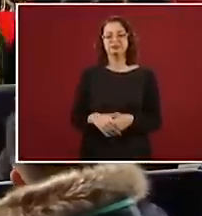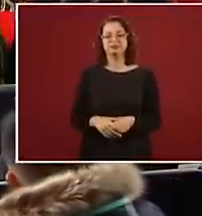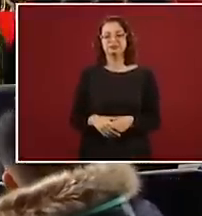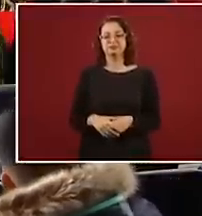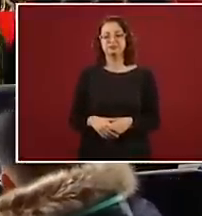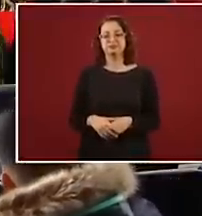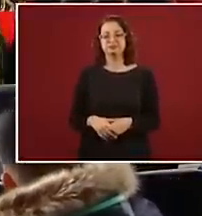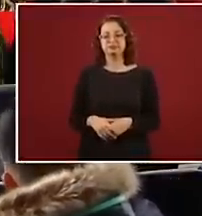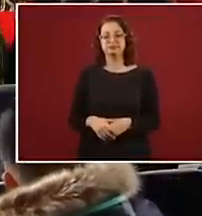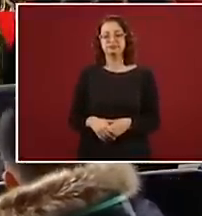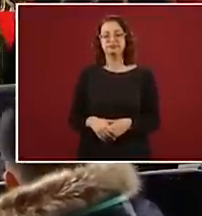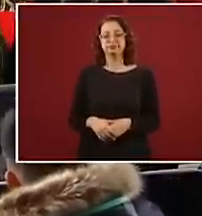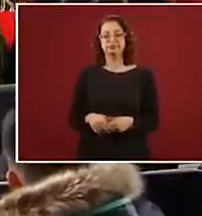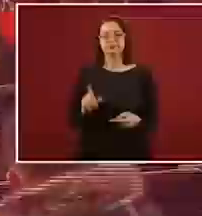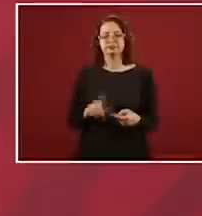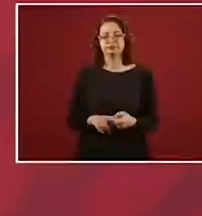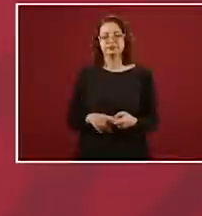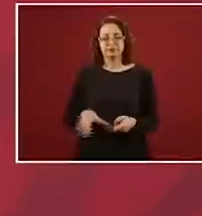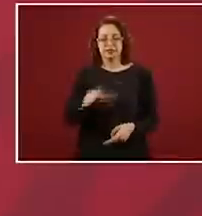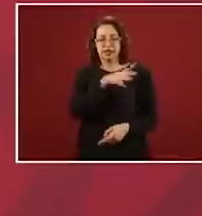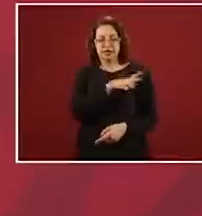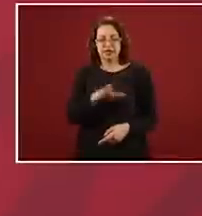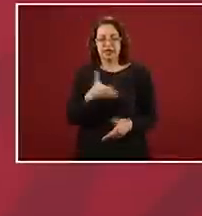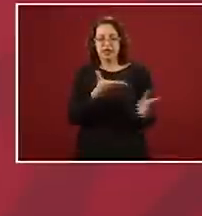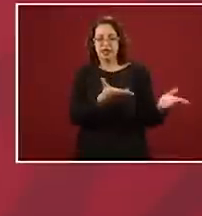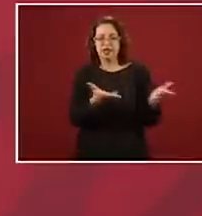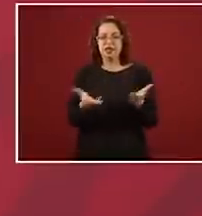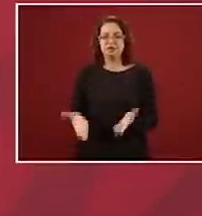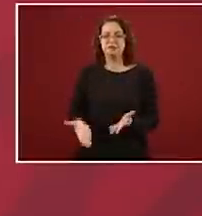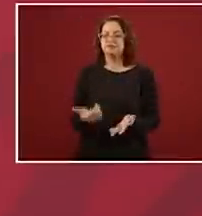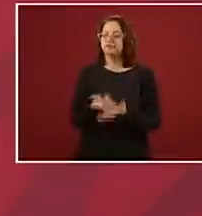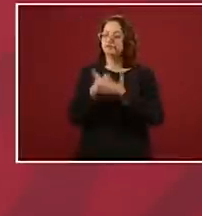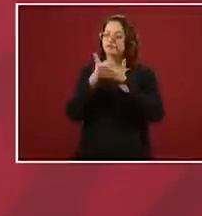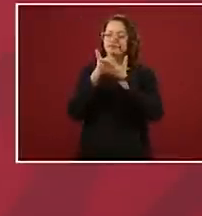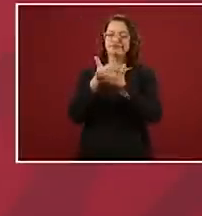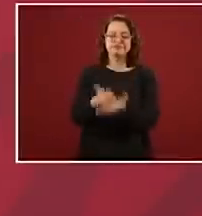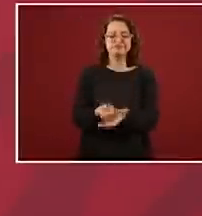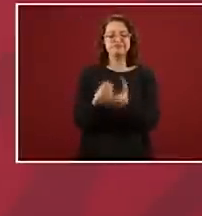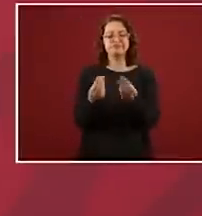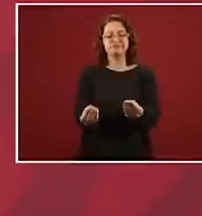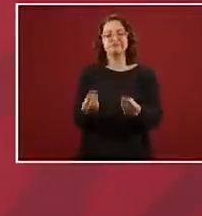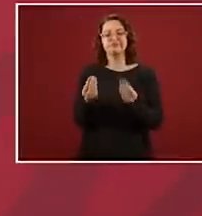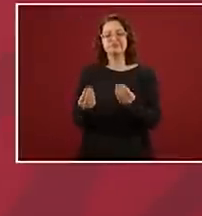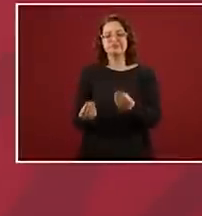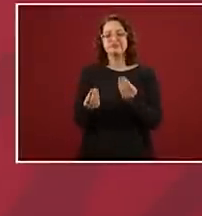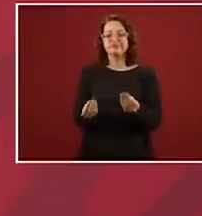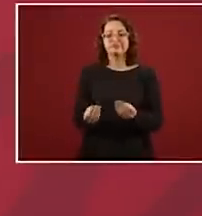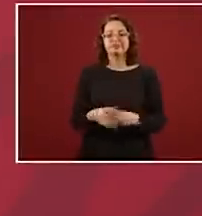del general Sandoval, porque nos ayudan mucho.